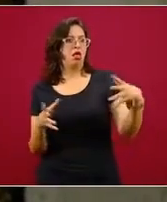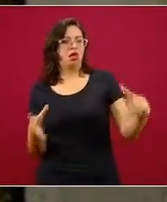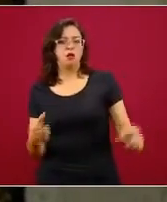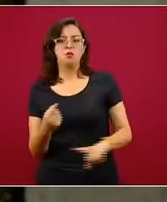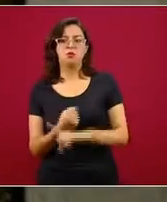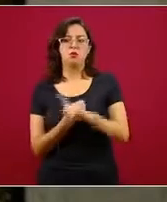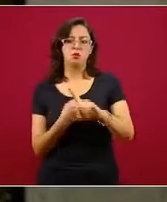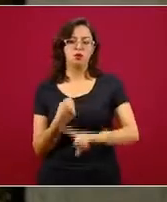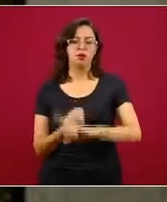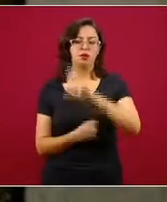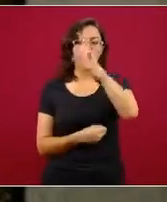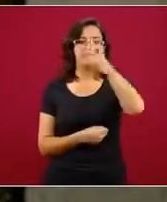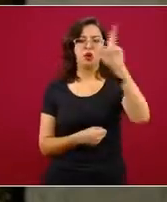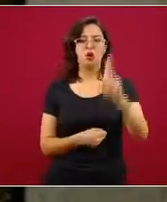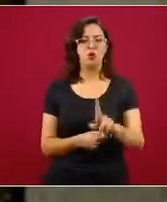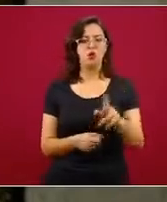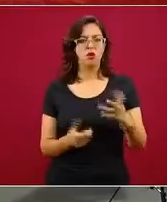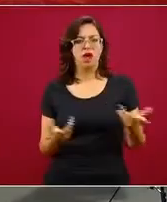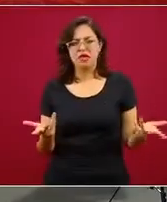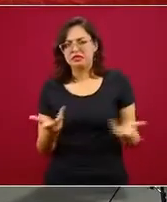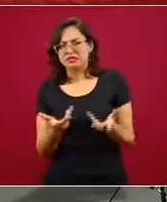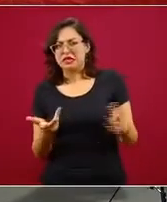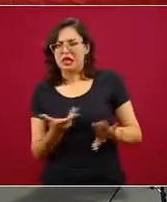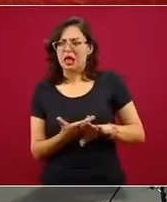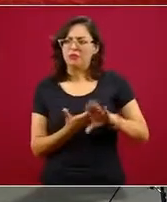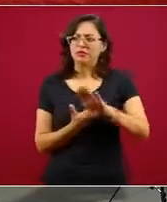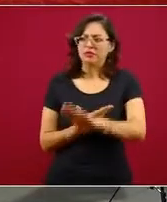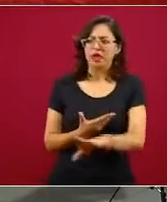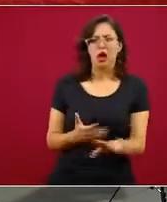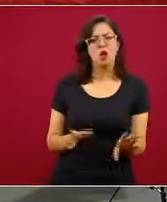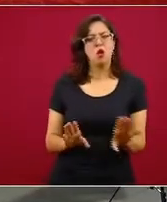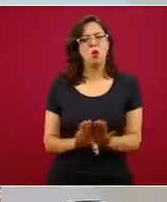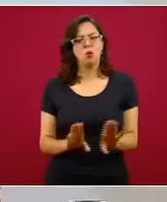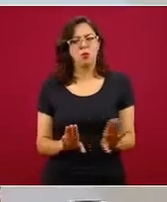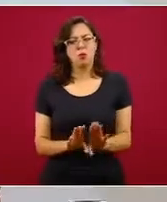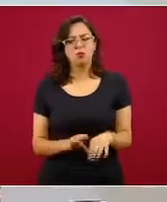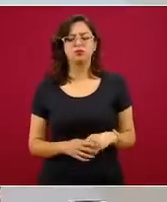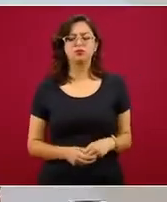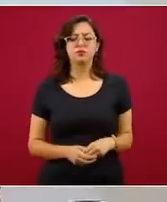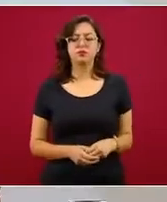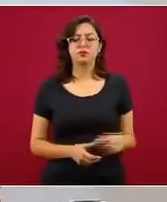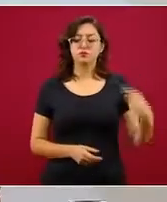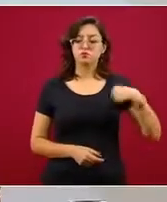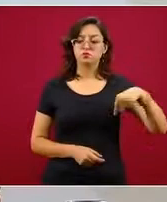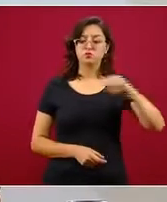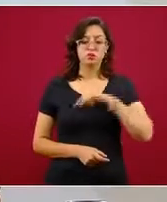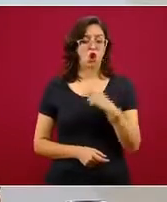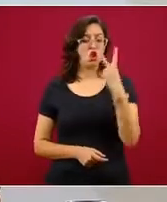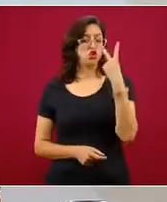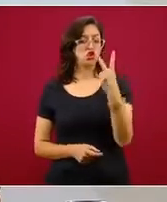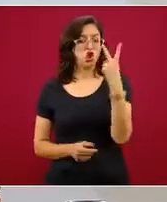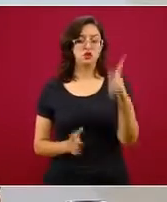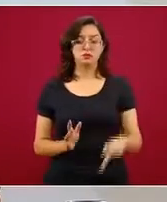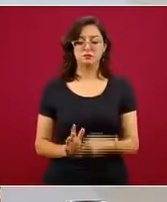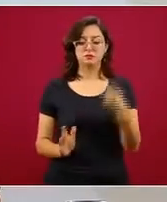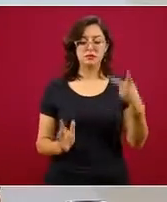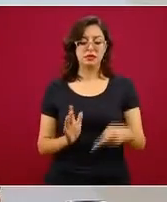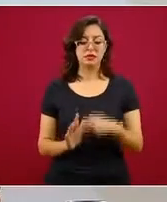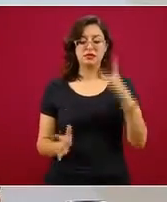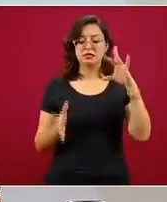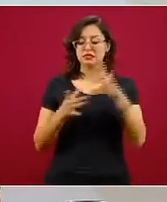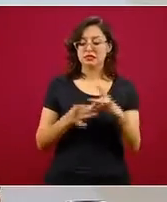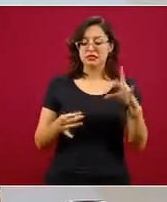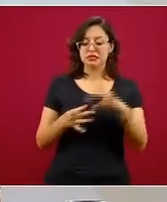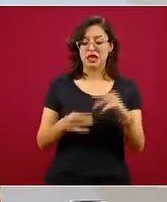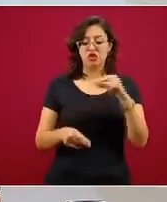problema sanitario aún mayor? Muchas gracias. La postura es muy clara, la hemos comentado ya en 2 ocasiones al menos. Ha venido la doctora Letze de la